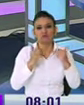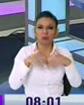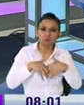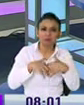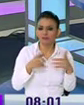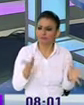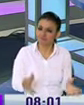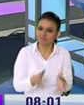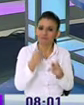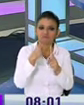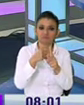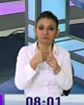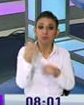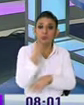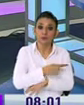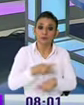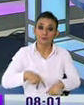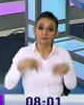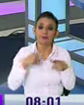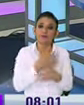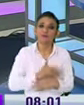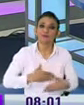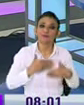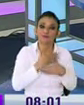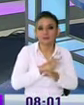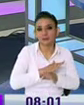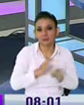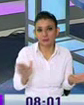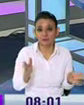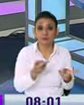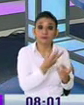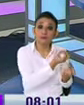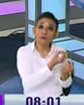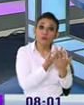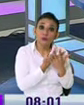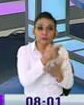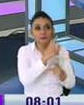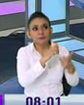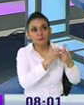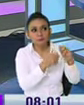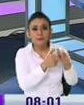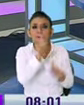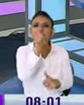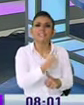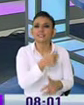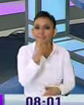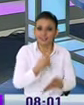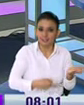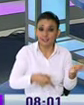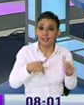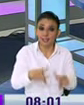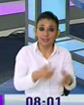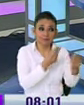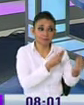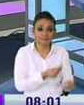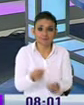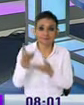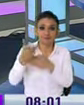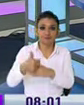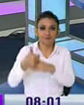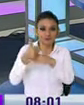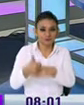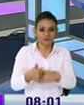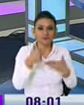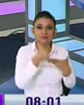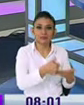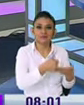recuerde vivir un día a la vez, y sobre todo, contarnos cuáles son esas necesidades. De ida y vuelta, aquí trabajamos en beneficio de usted,